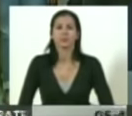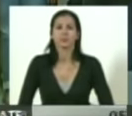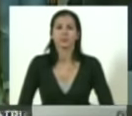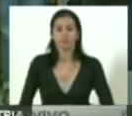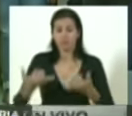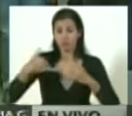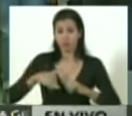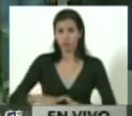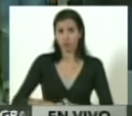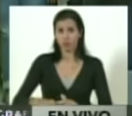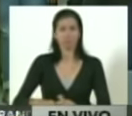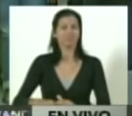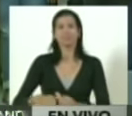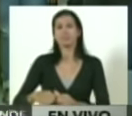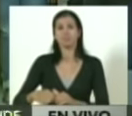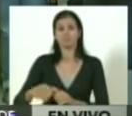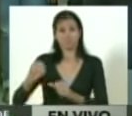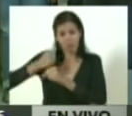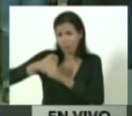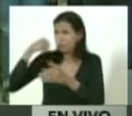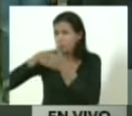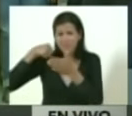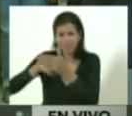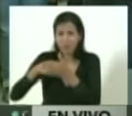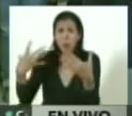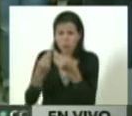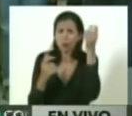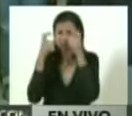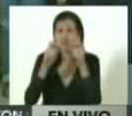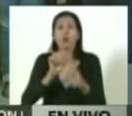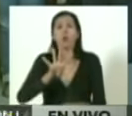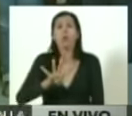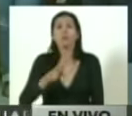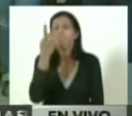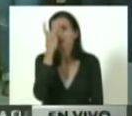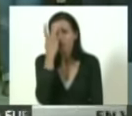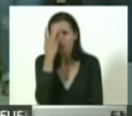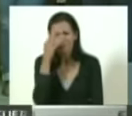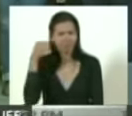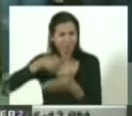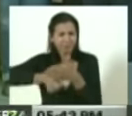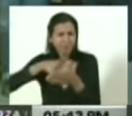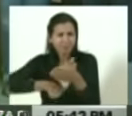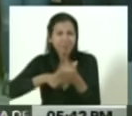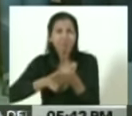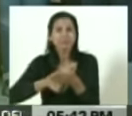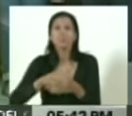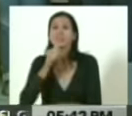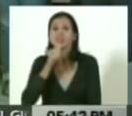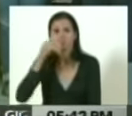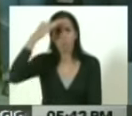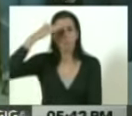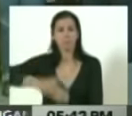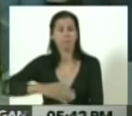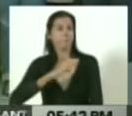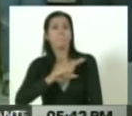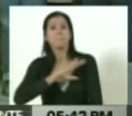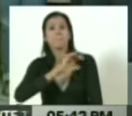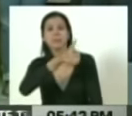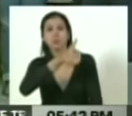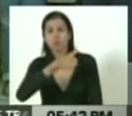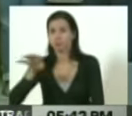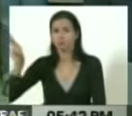hijo del 4 de febrero, leal al comandante Chávez, al mayor Rubén